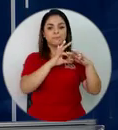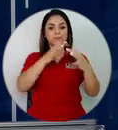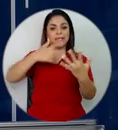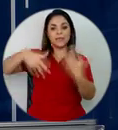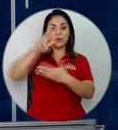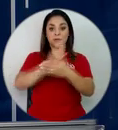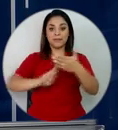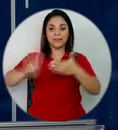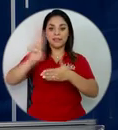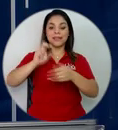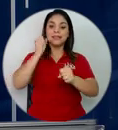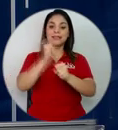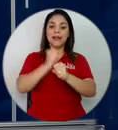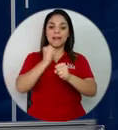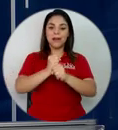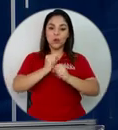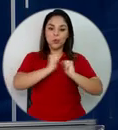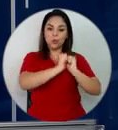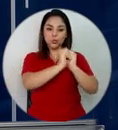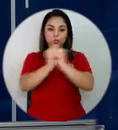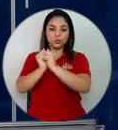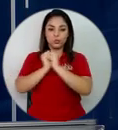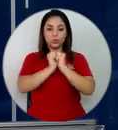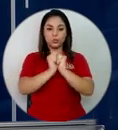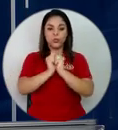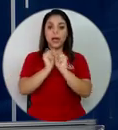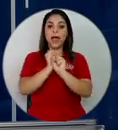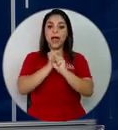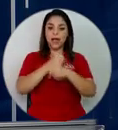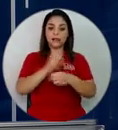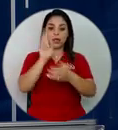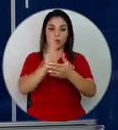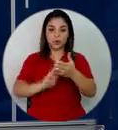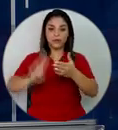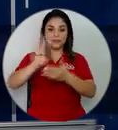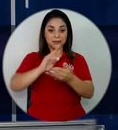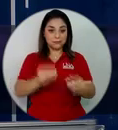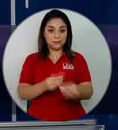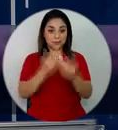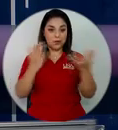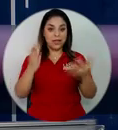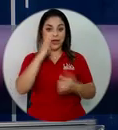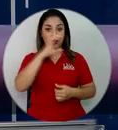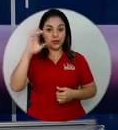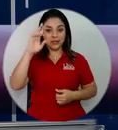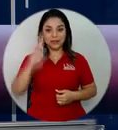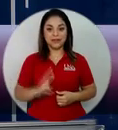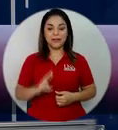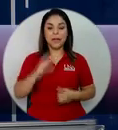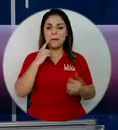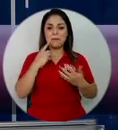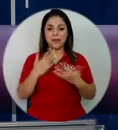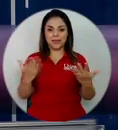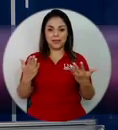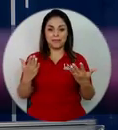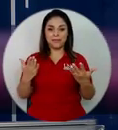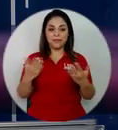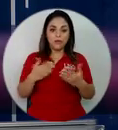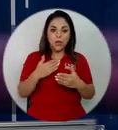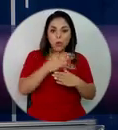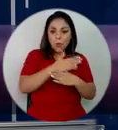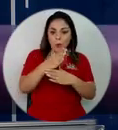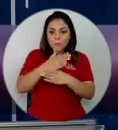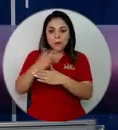vinculación interuniversitaria, de ese trabajo conjunto que realizan las universidades públicas de Costa Rica para que mediante